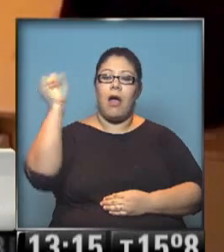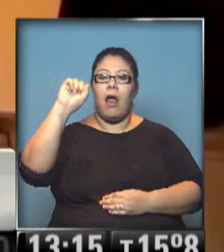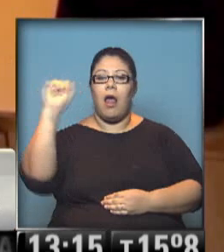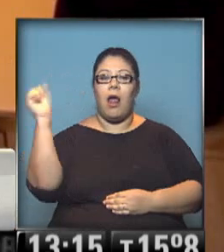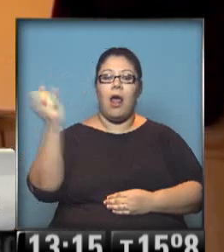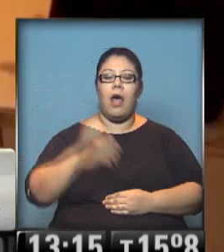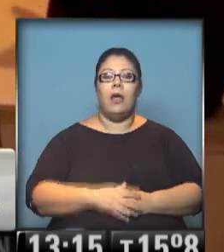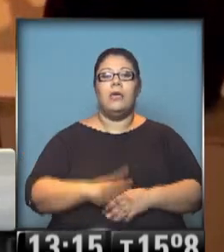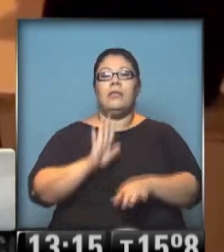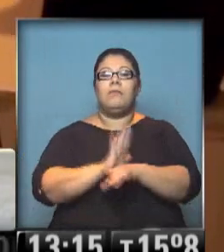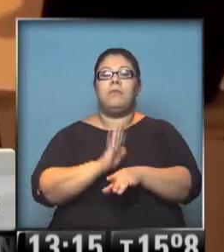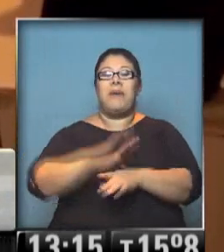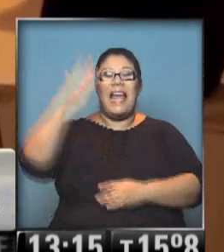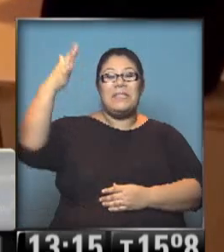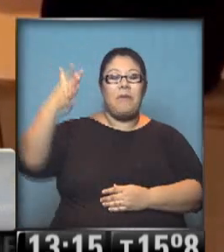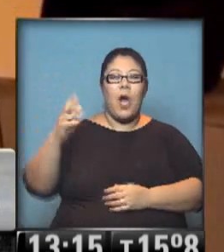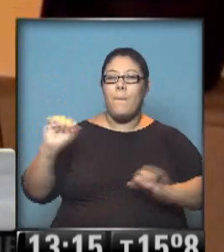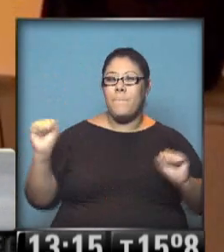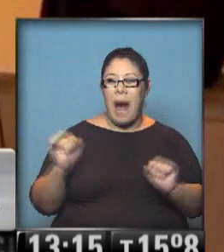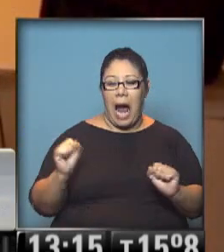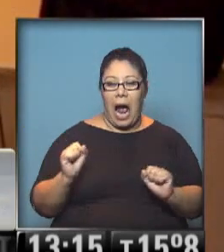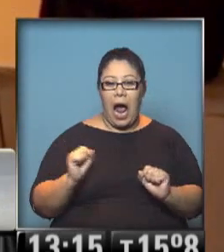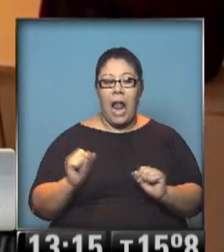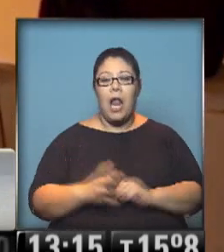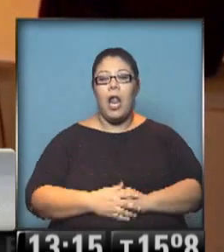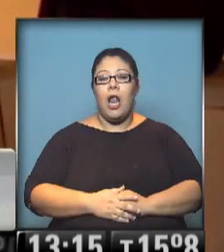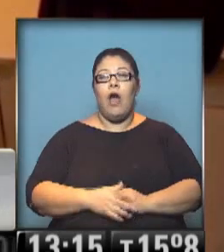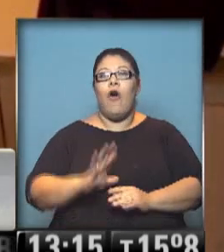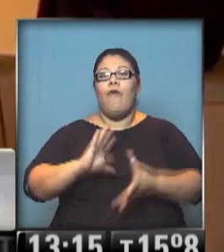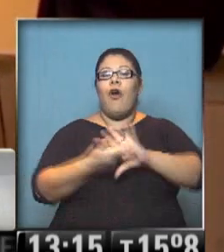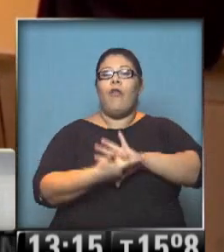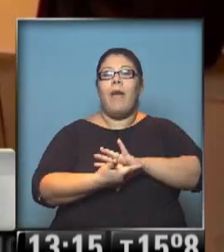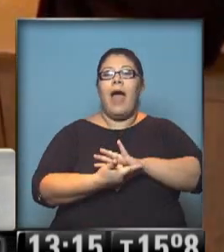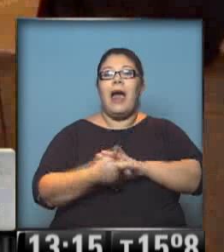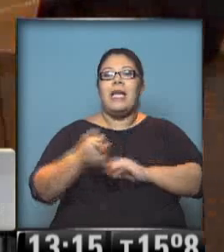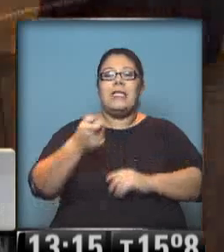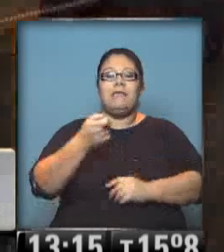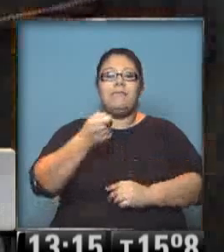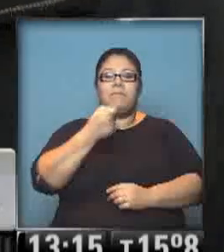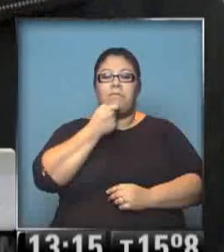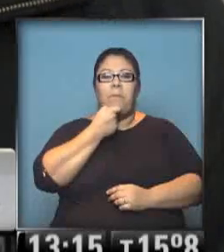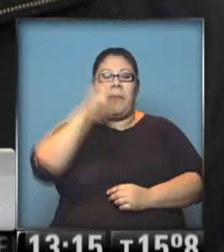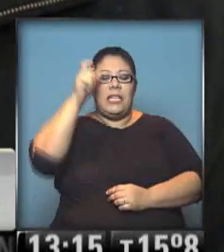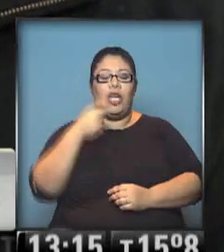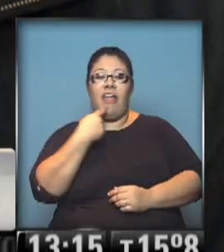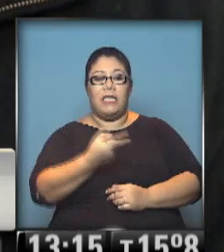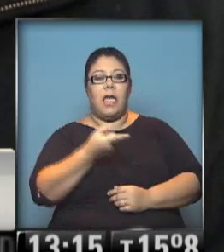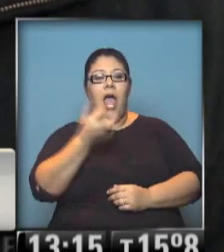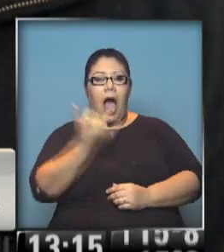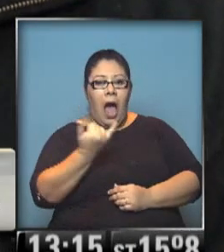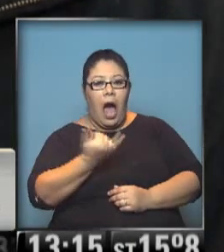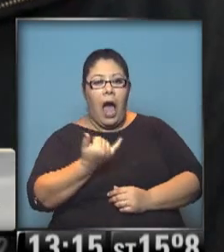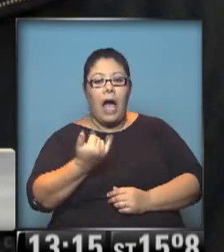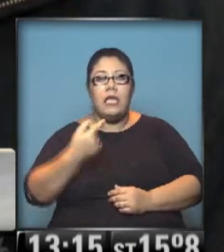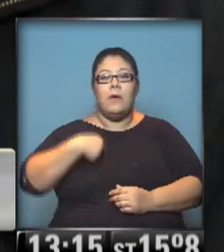El espejo maléfico, el espejismo maléfico, es el hecho que cuando nos hacen creer algo que no existe, ¿no? Que esta genialidad de Yago, que es un siniestro